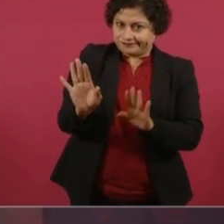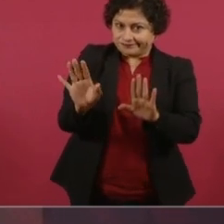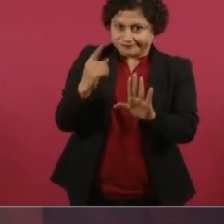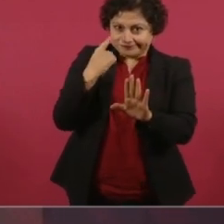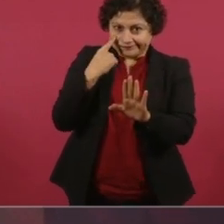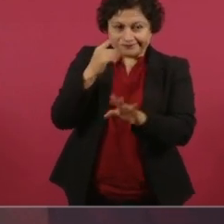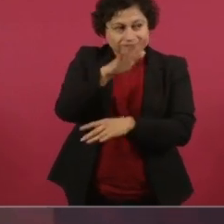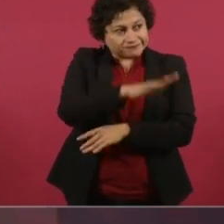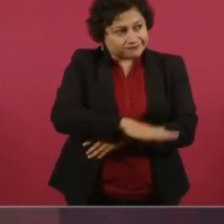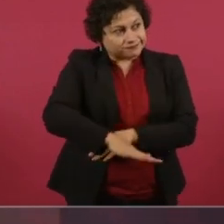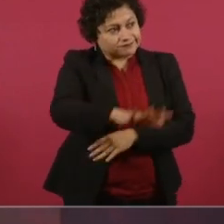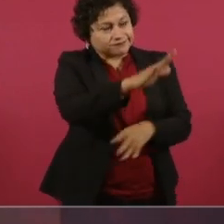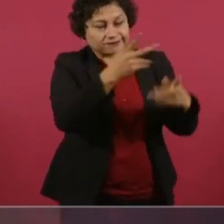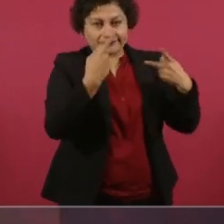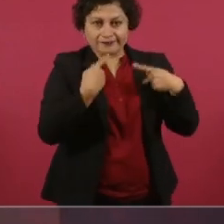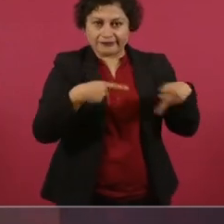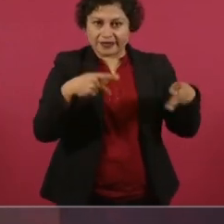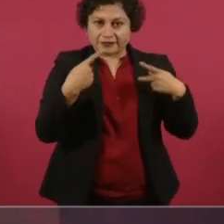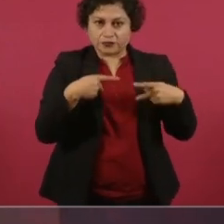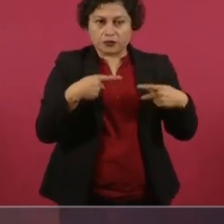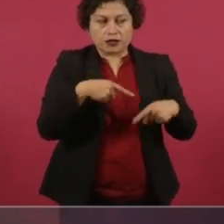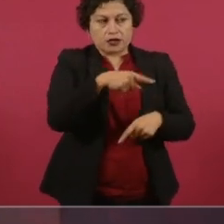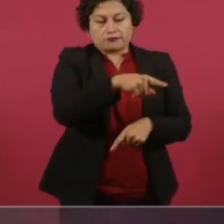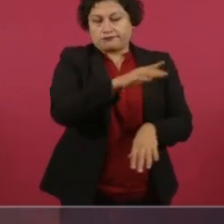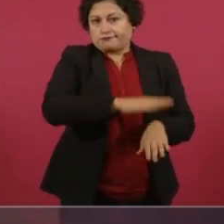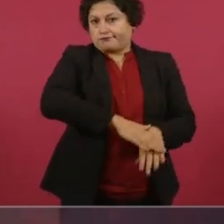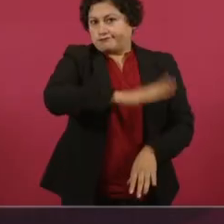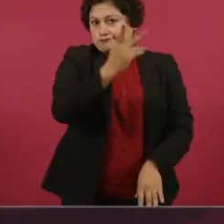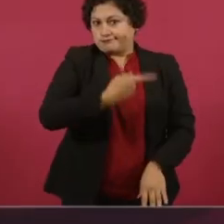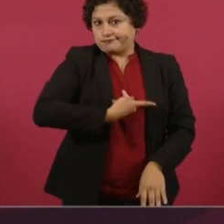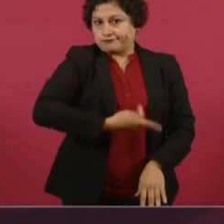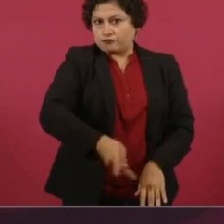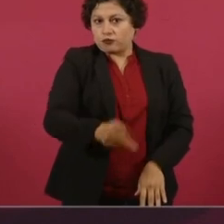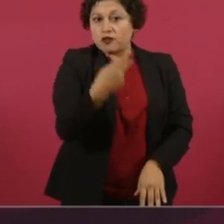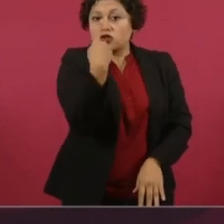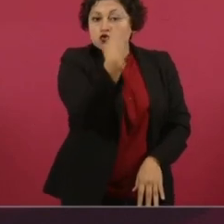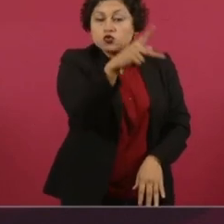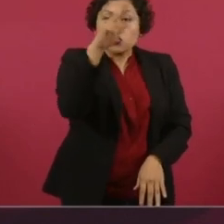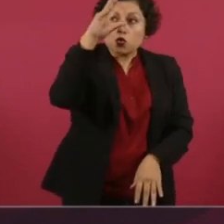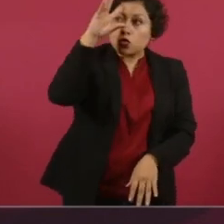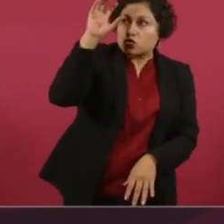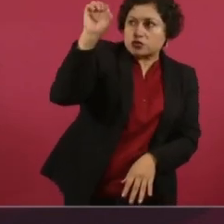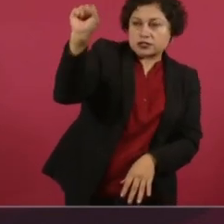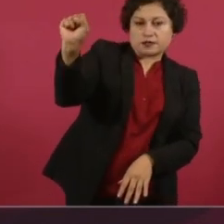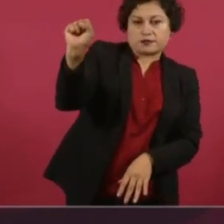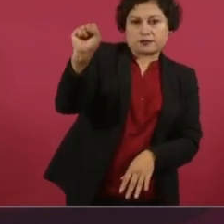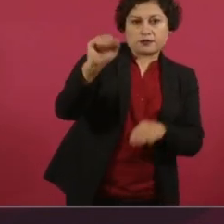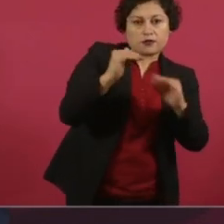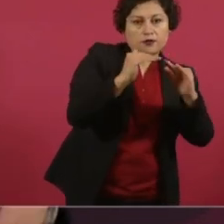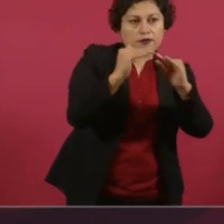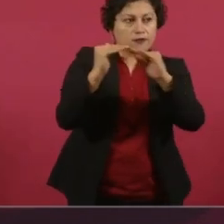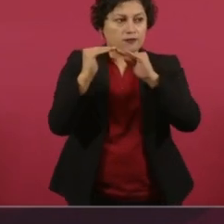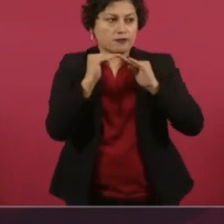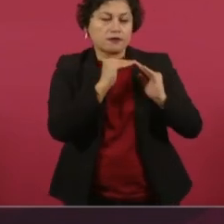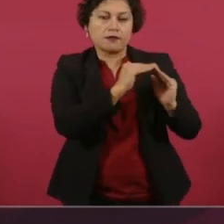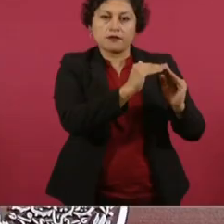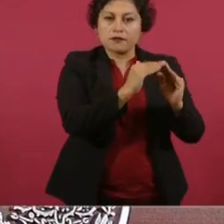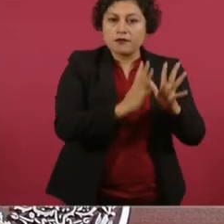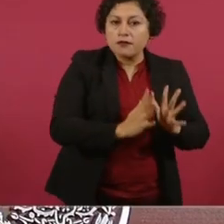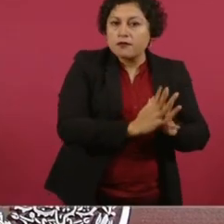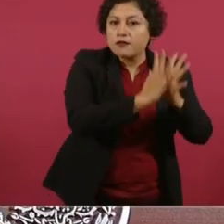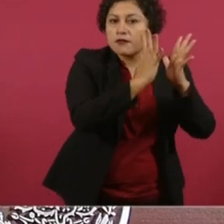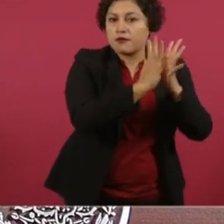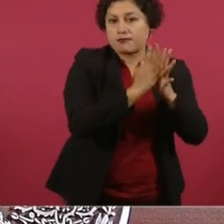sobre todo para los pobres, la democracia tiene una connotación distinta, porque es